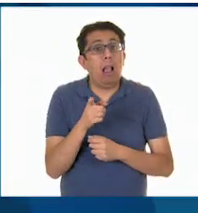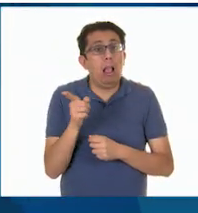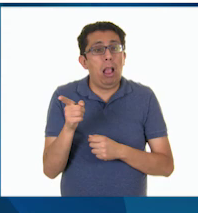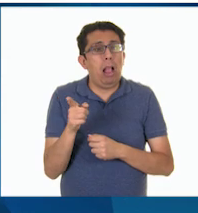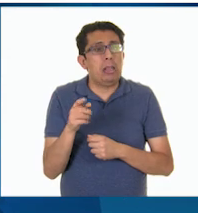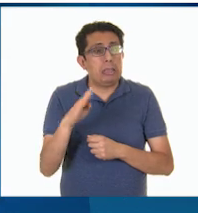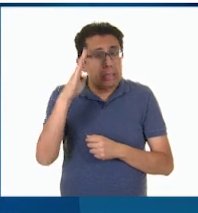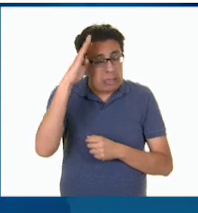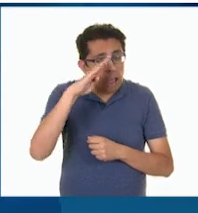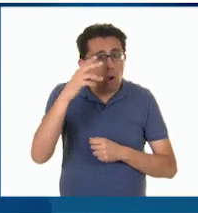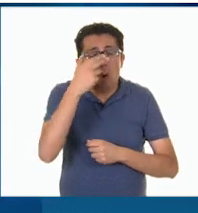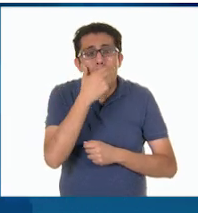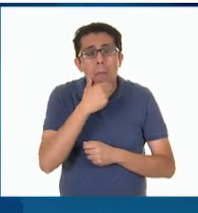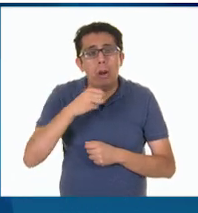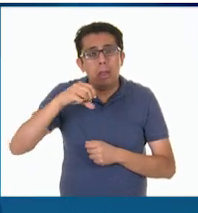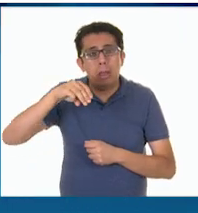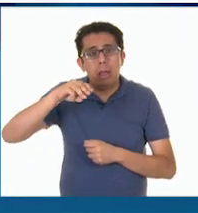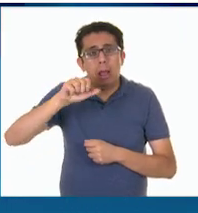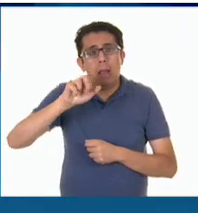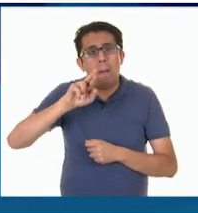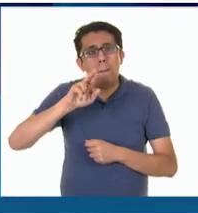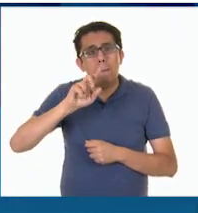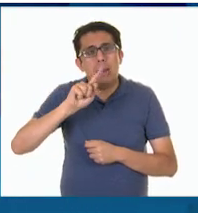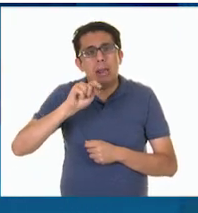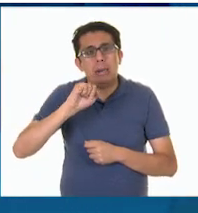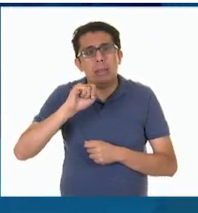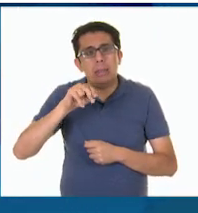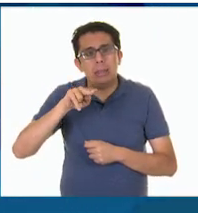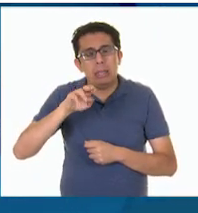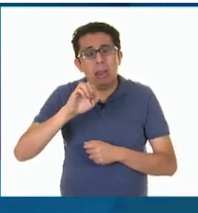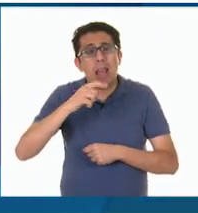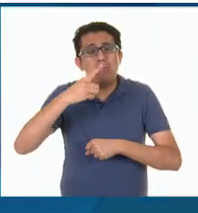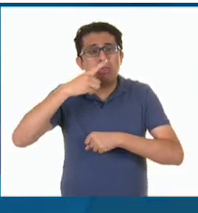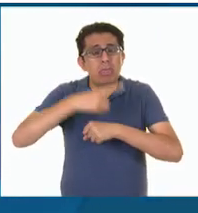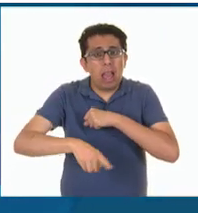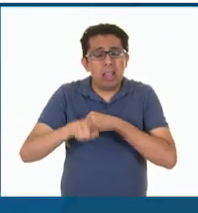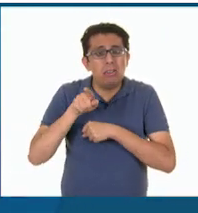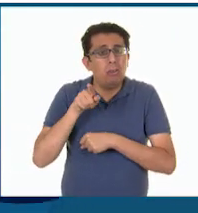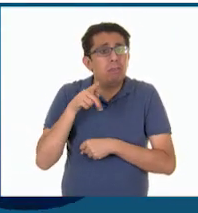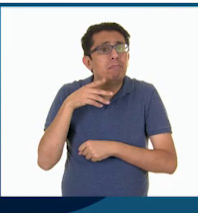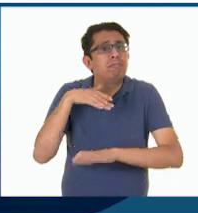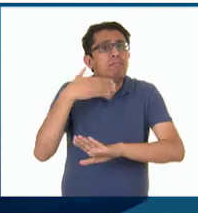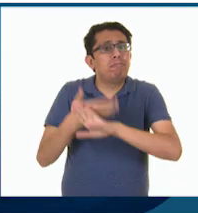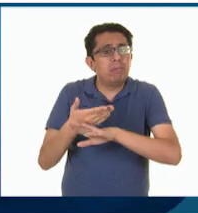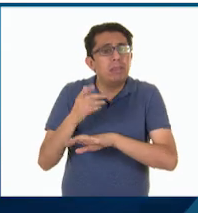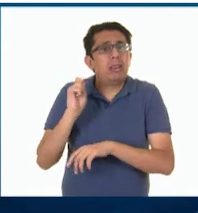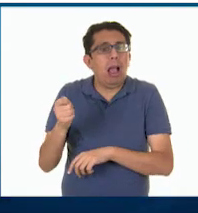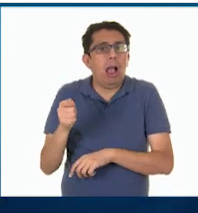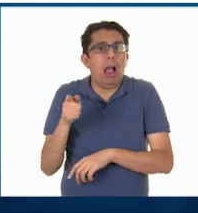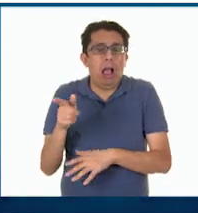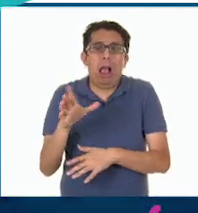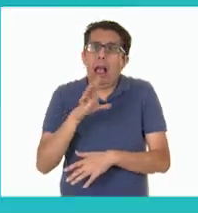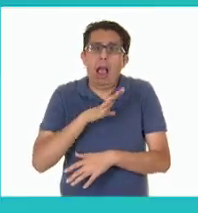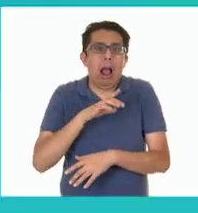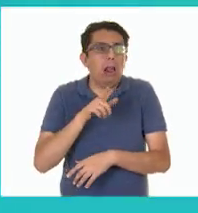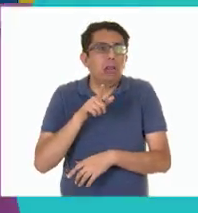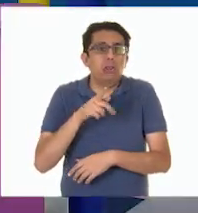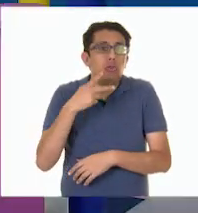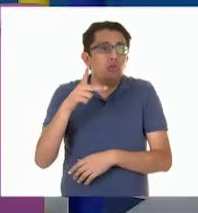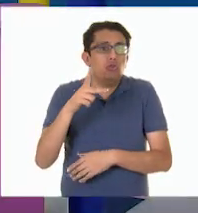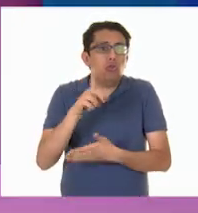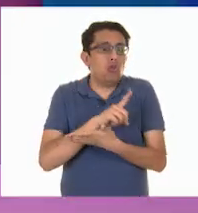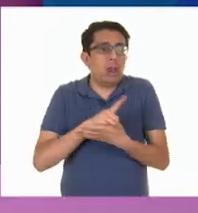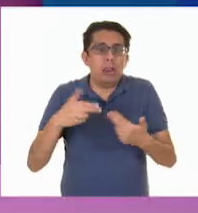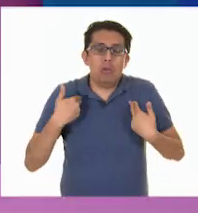causaron al señor Martínez? Pues, para empezar, no respetaron sus derechos humanos, como son su derecho a